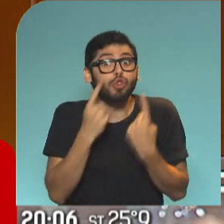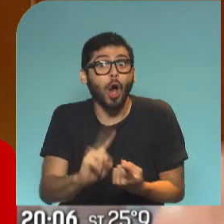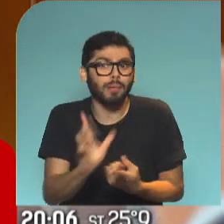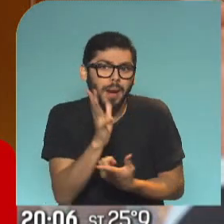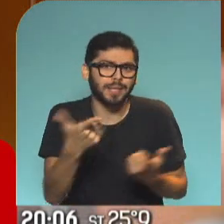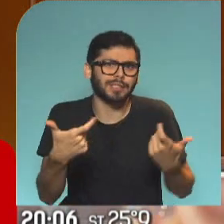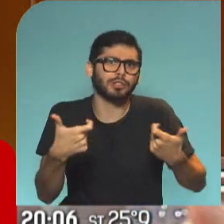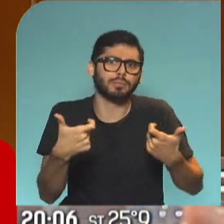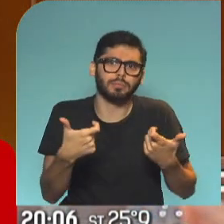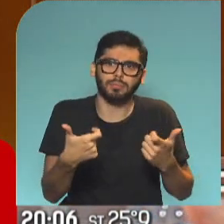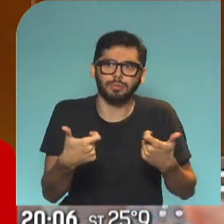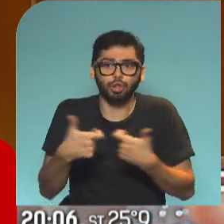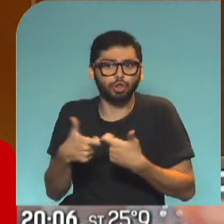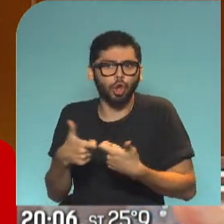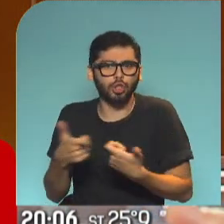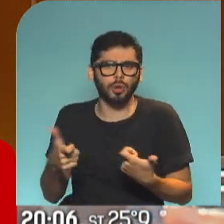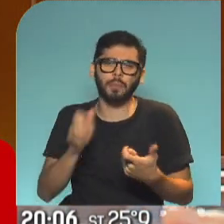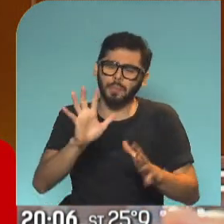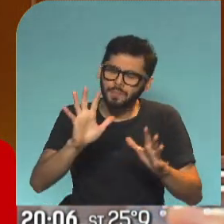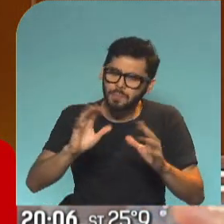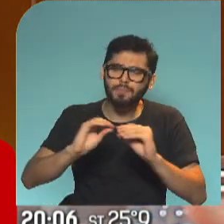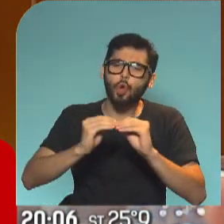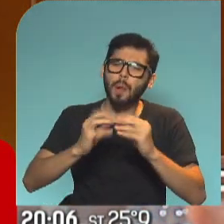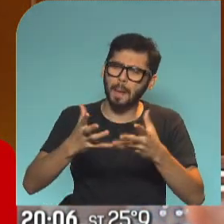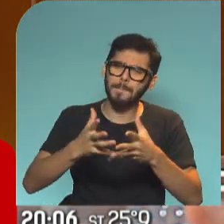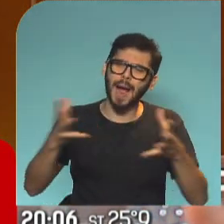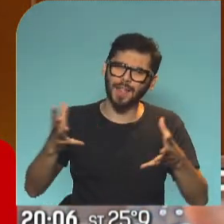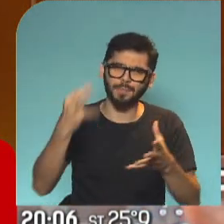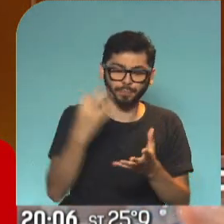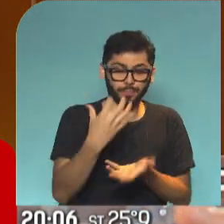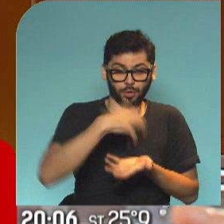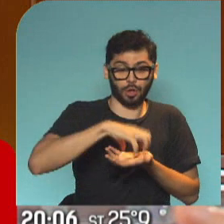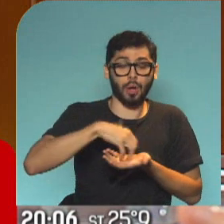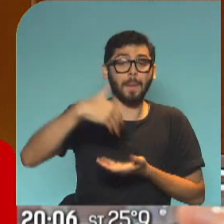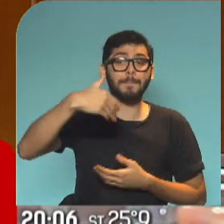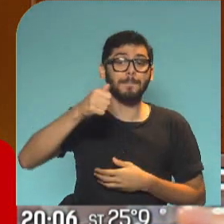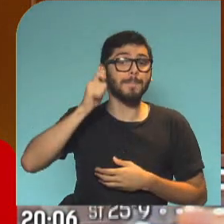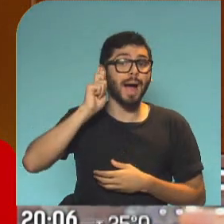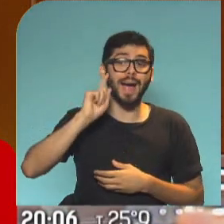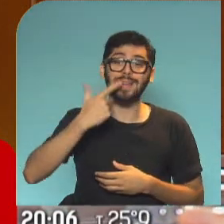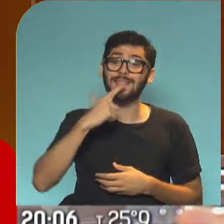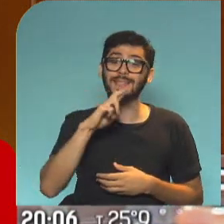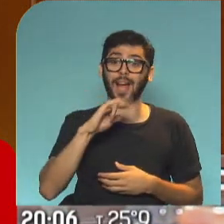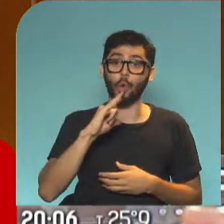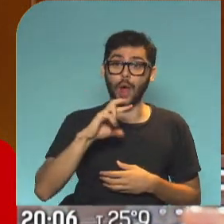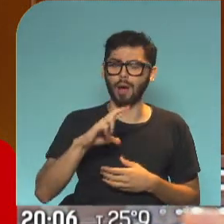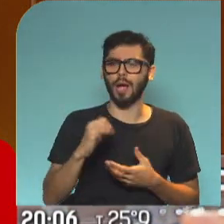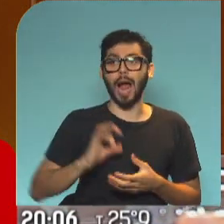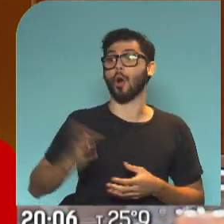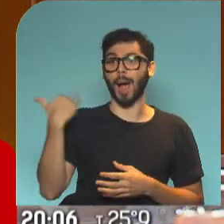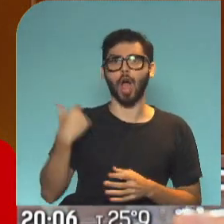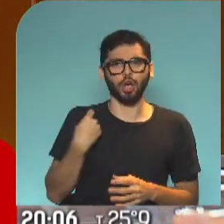problema es mayor es social es complejo desde el consejo de la magistratura hemos trabajado mucho desde el año pasado en